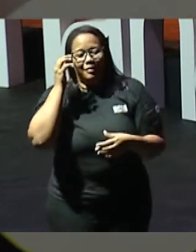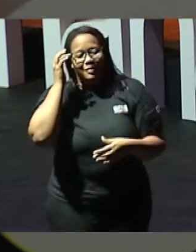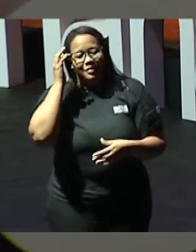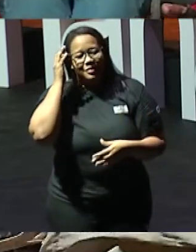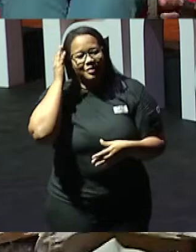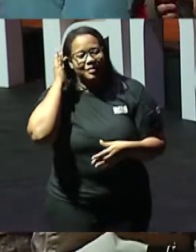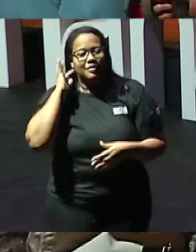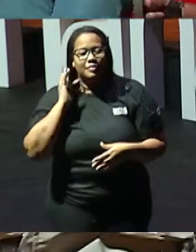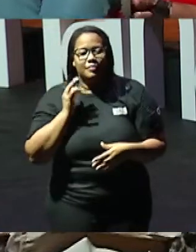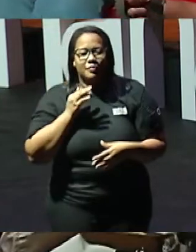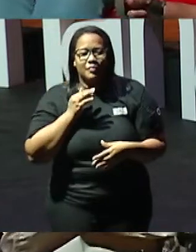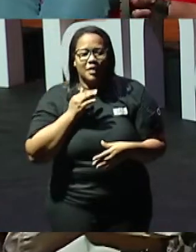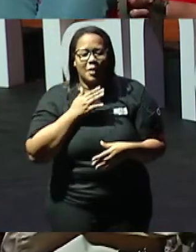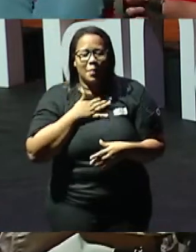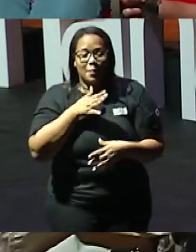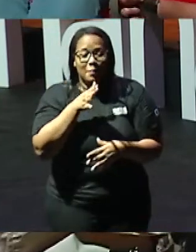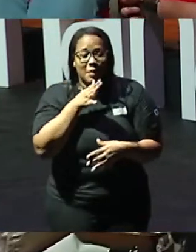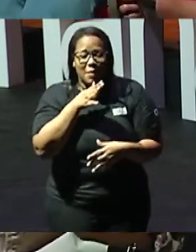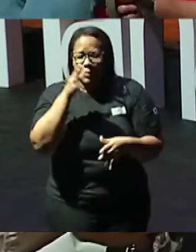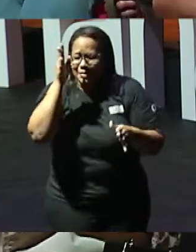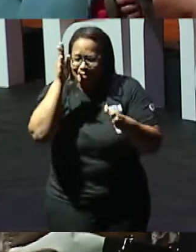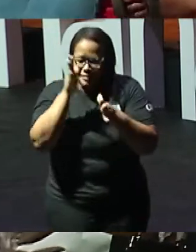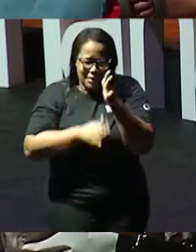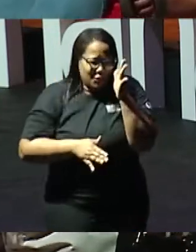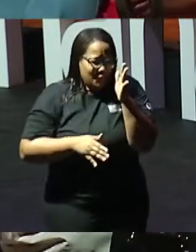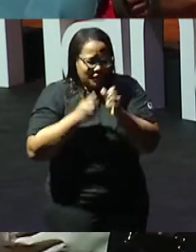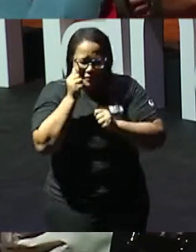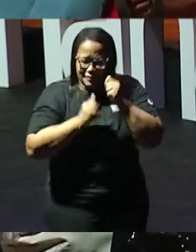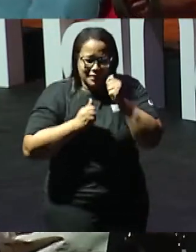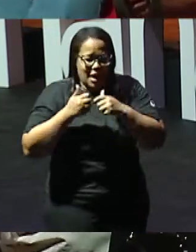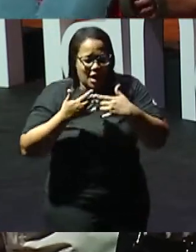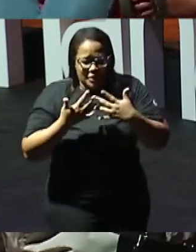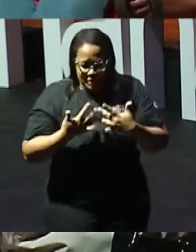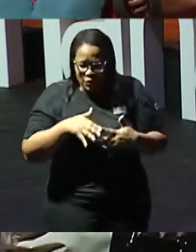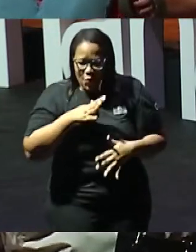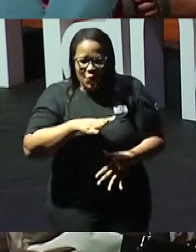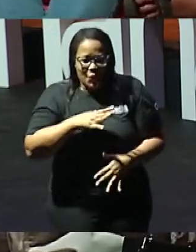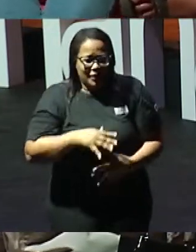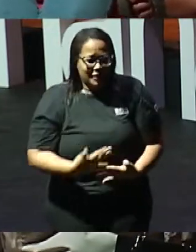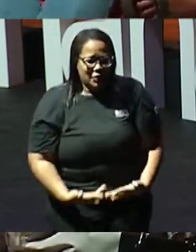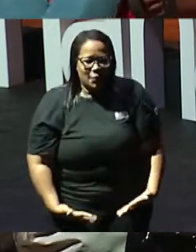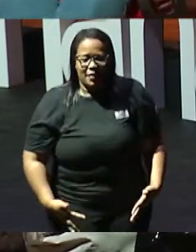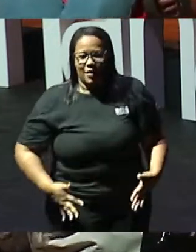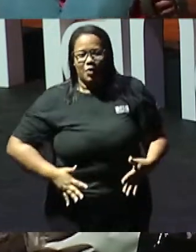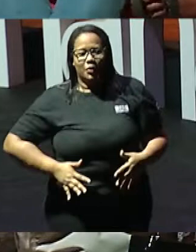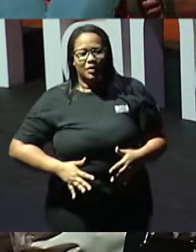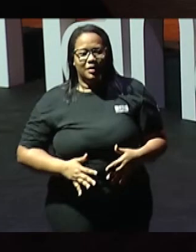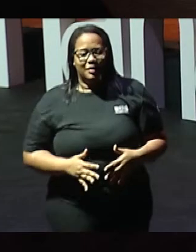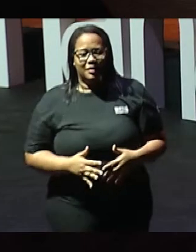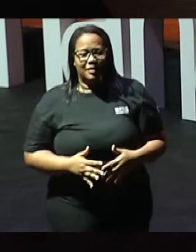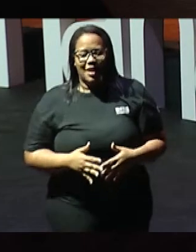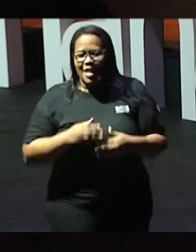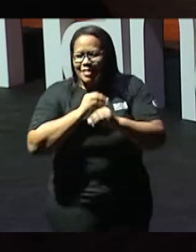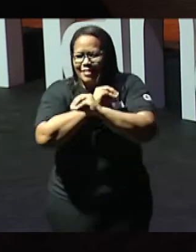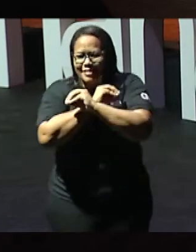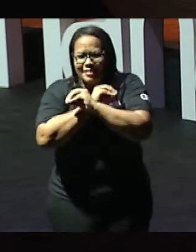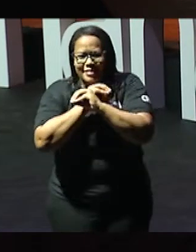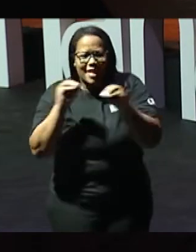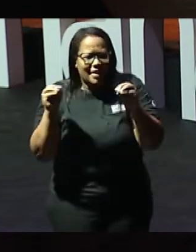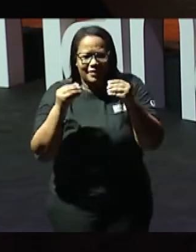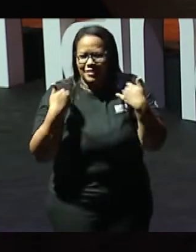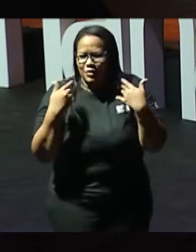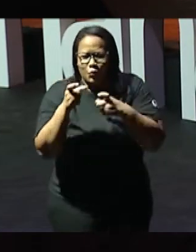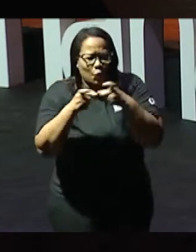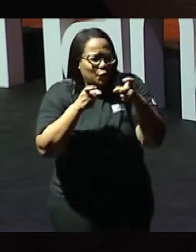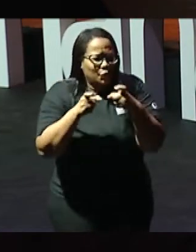mi mamá sale corriendo se hace pipí en los pantalones yo estoy viendo que aquí nadie tiene el control y yo asumo el control le digo nelson